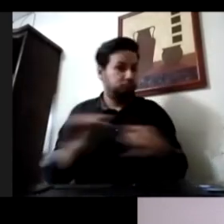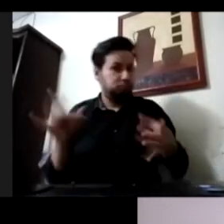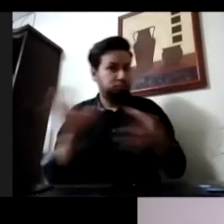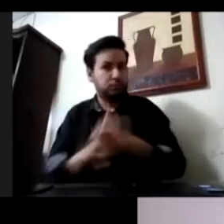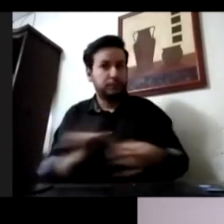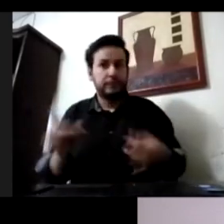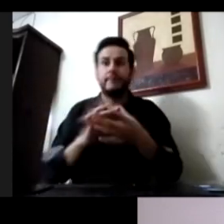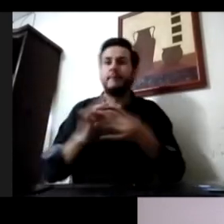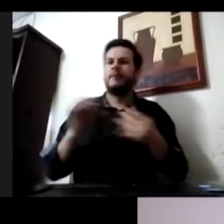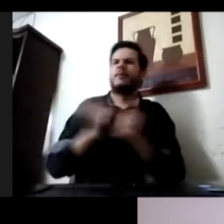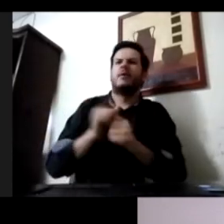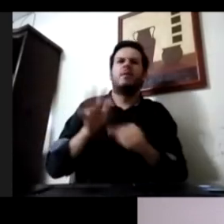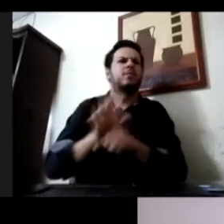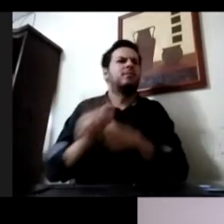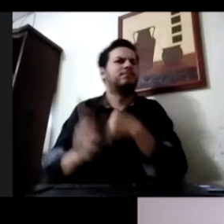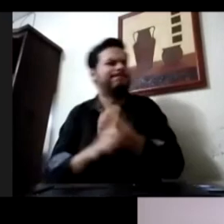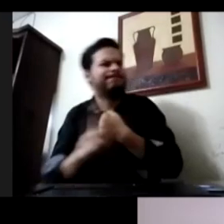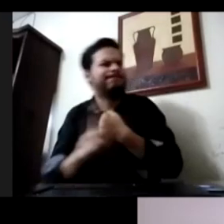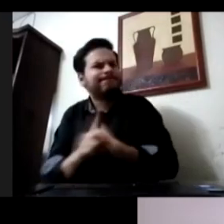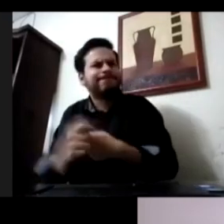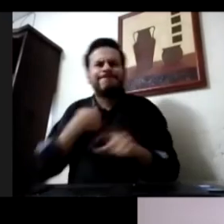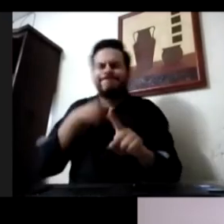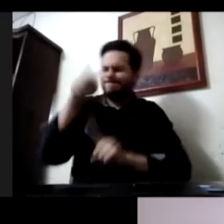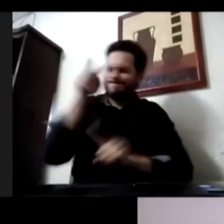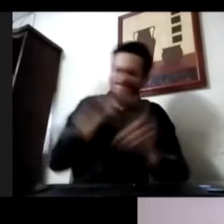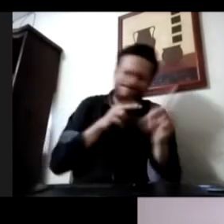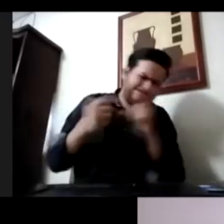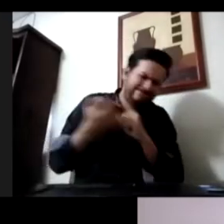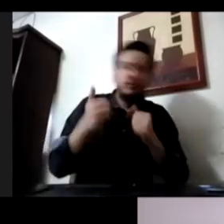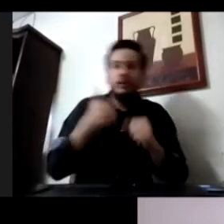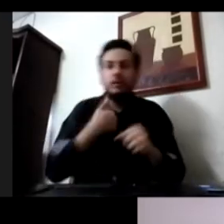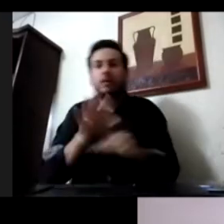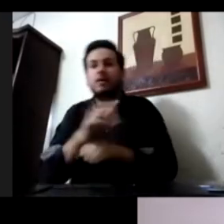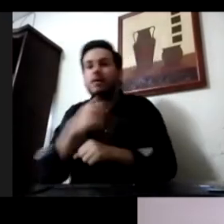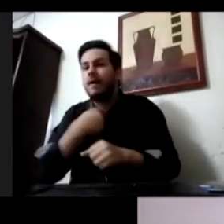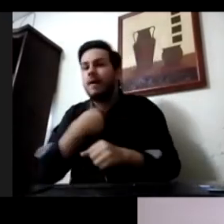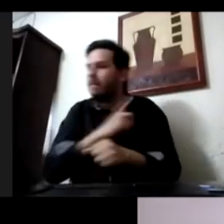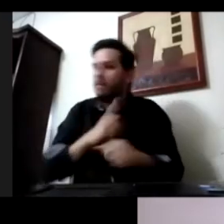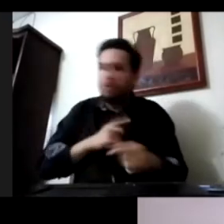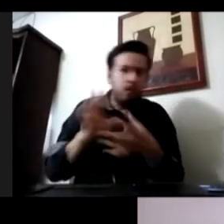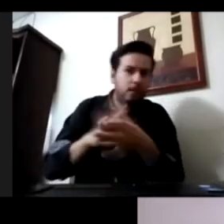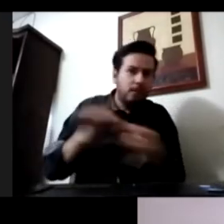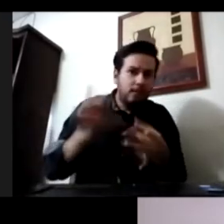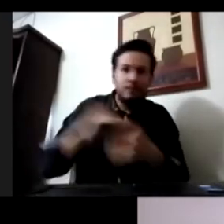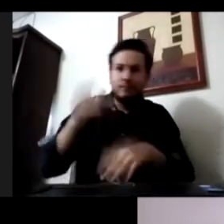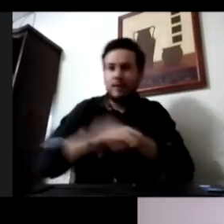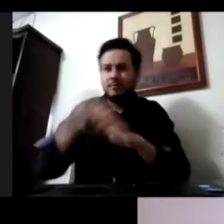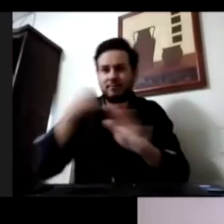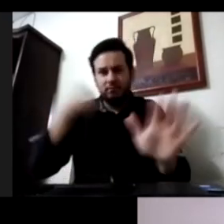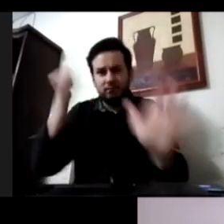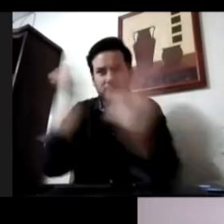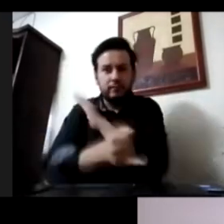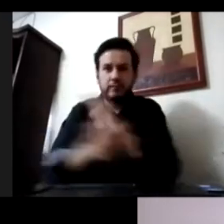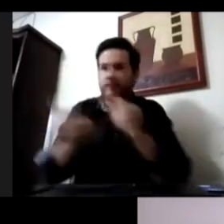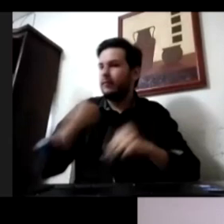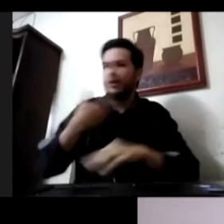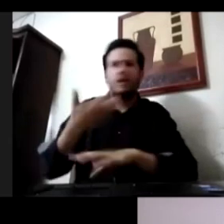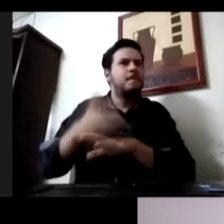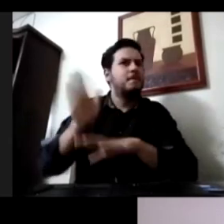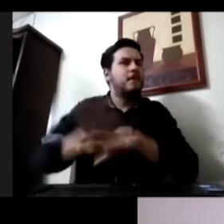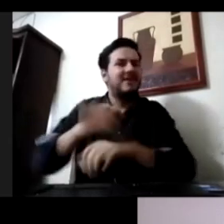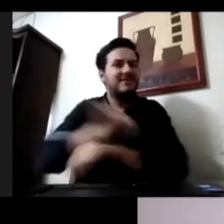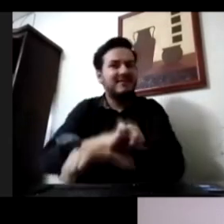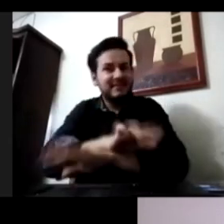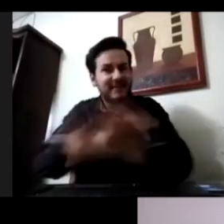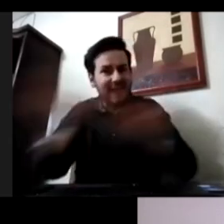crítico es proyectar con radicalidad lo que vivimos de manera regular. Entonces, esto hay que dejarlo con claridad. Los